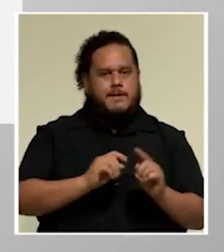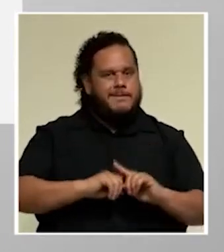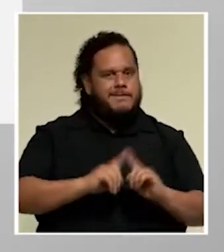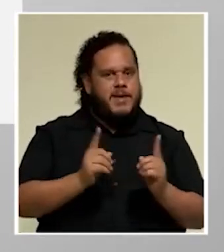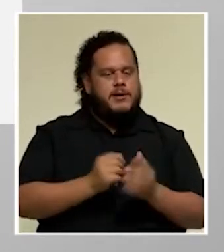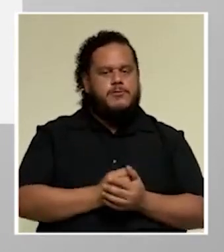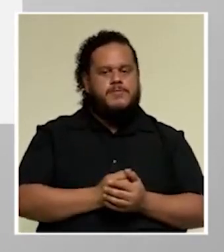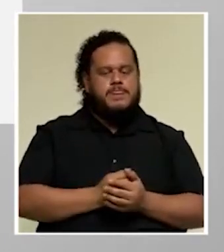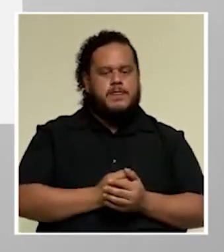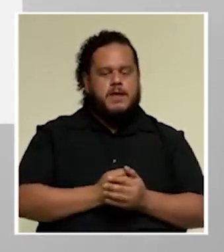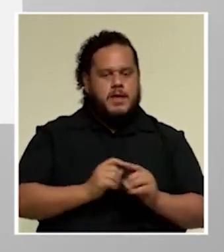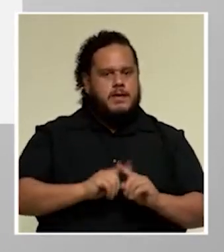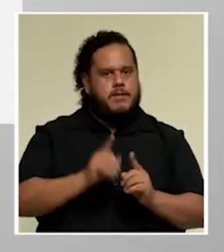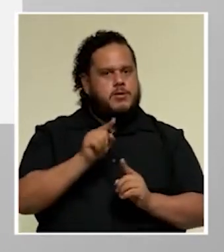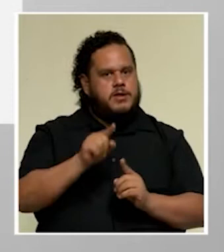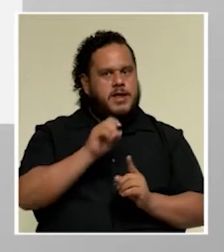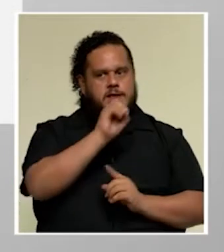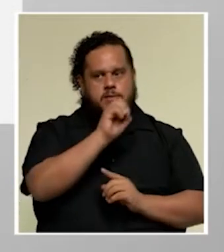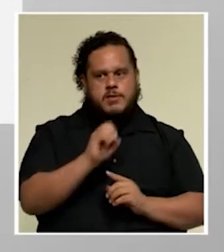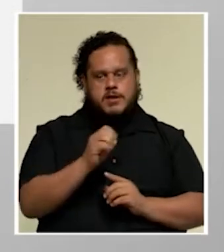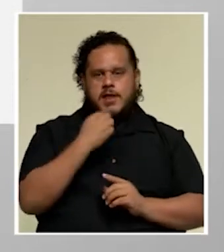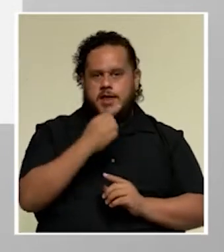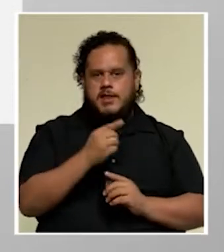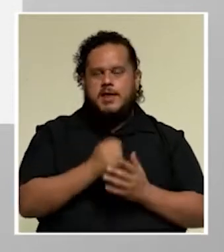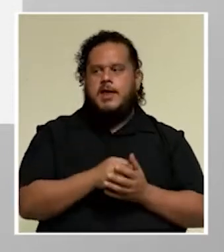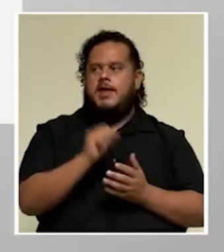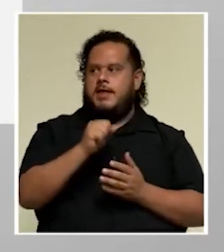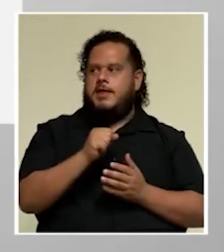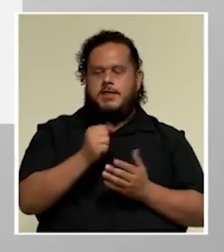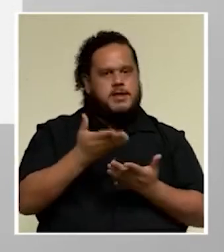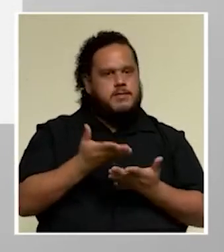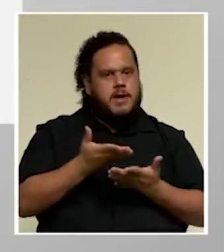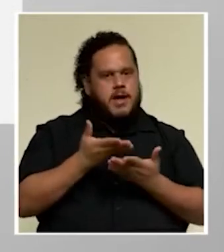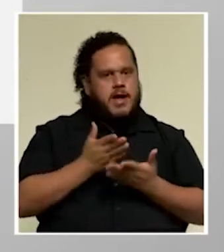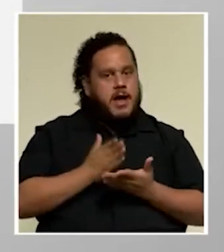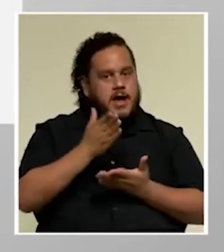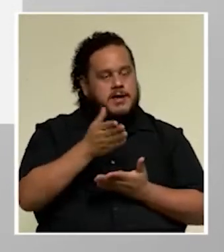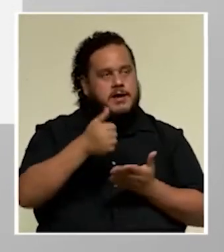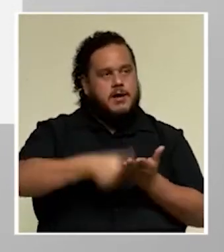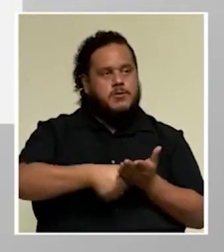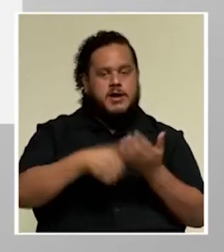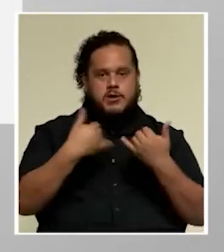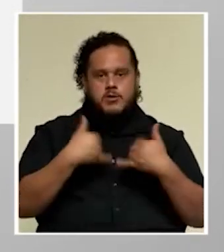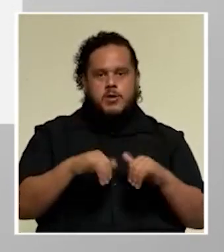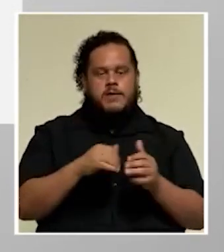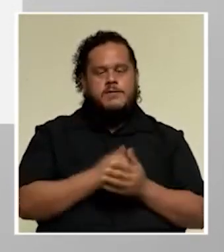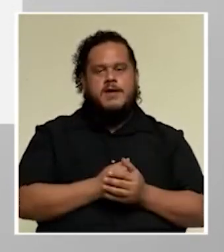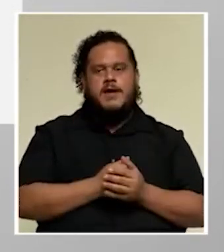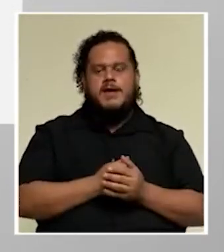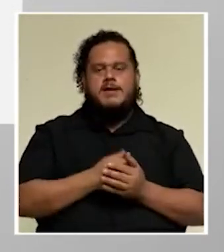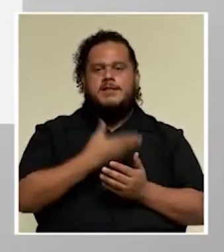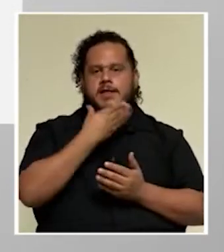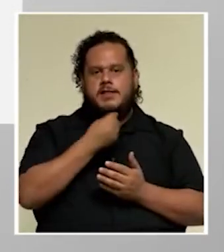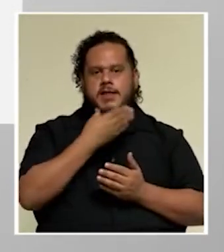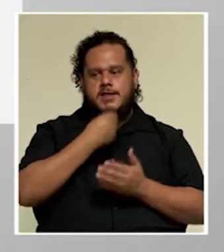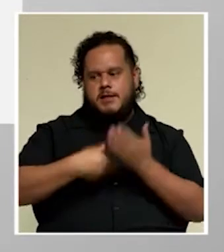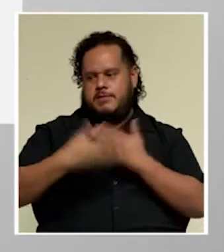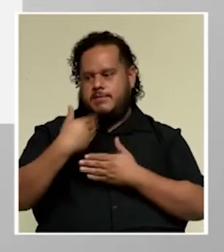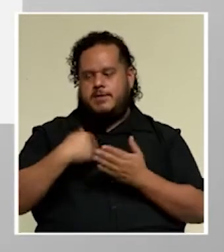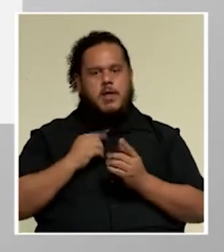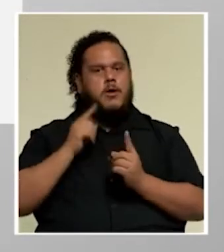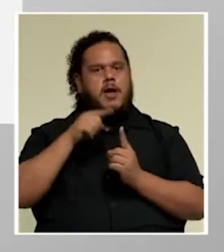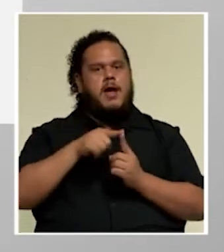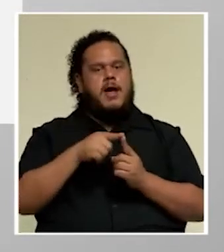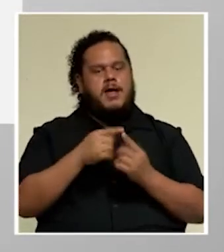embargo, de ese porcentaje que dice que sí va a asistir a las zonas electorales, todavía desde diciembre pasado hasta